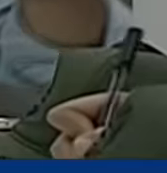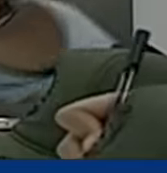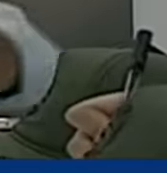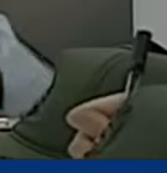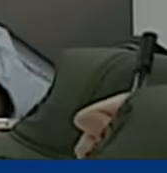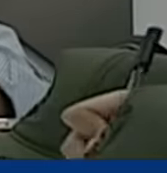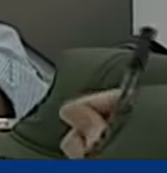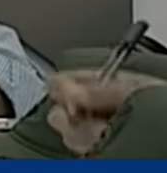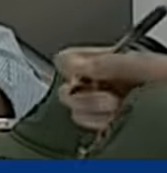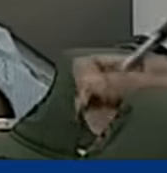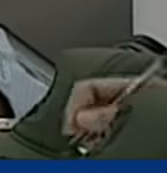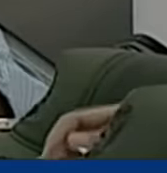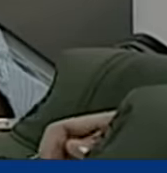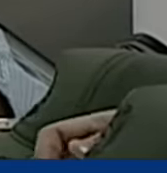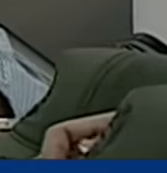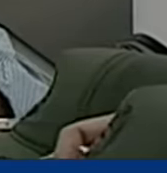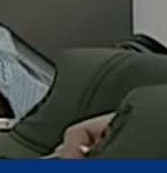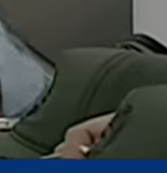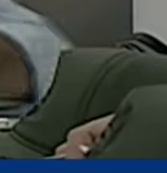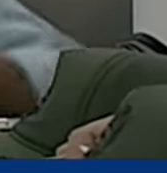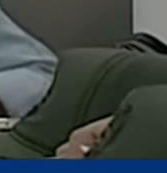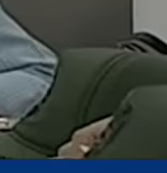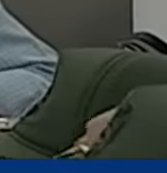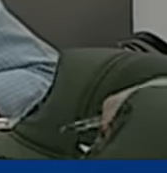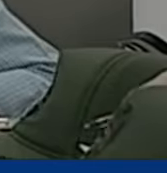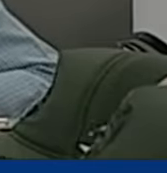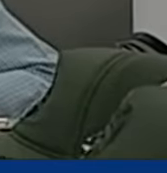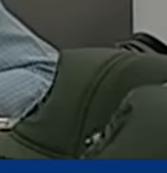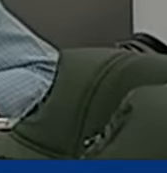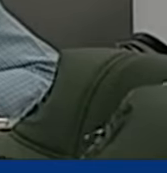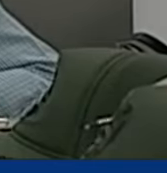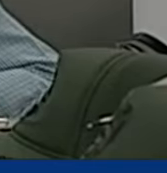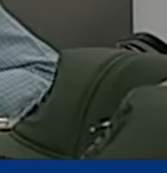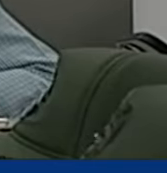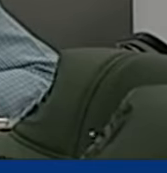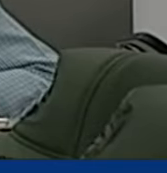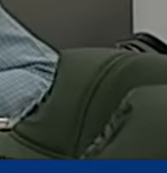Dios con nosotros, porque tenemos la razón.